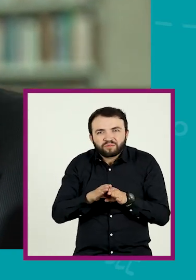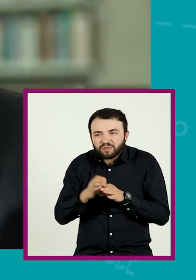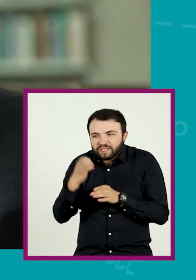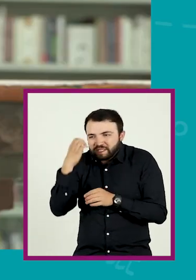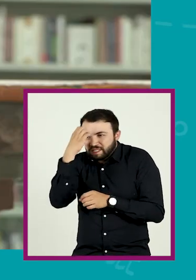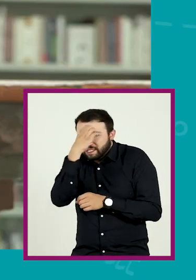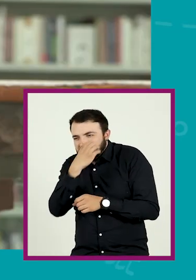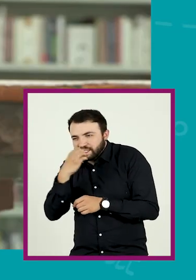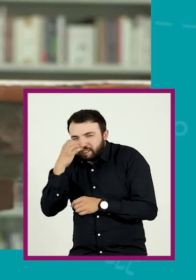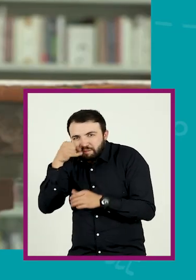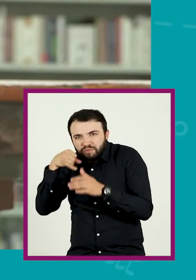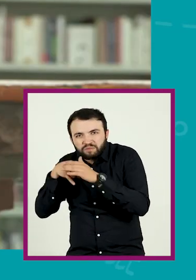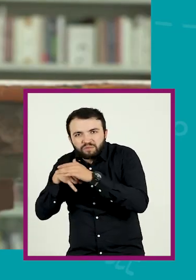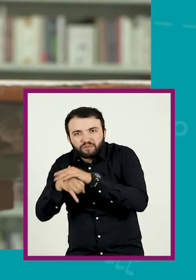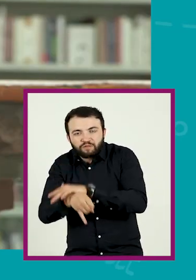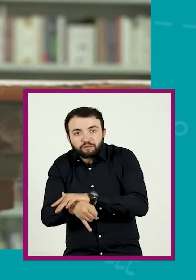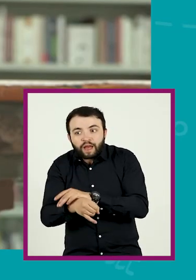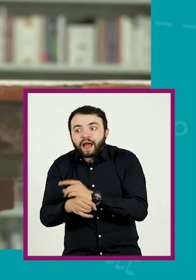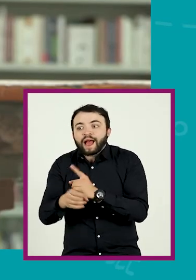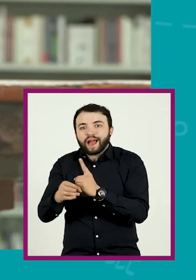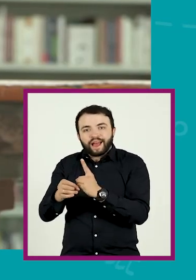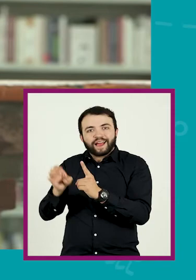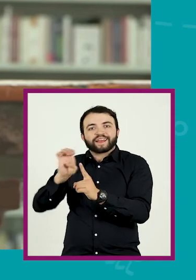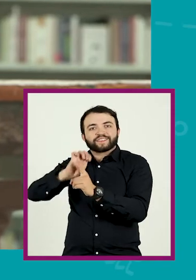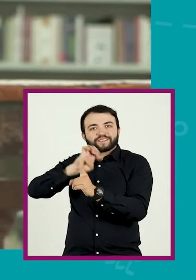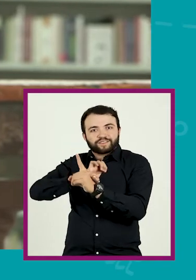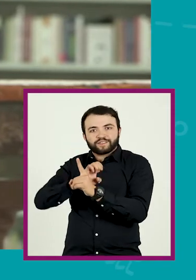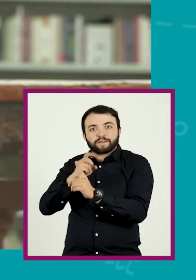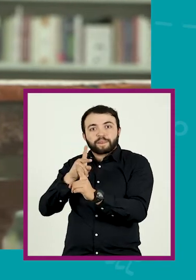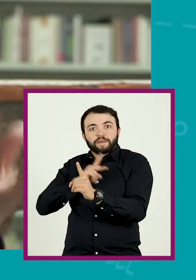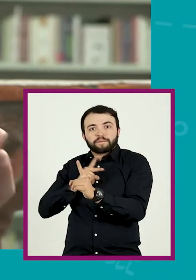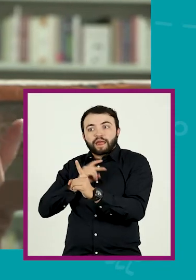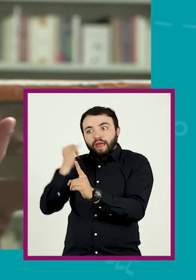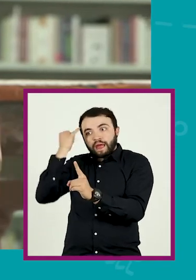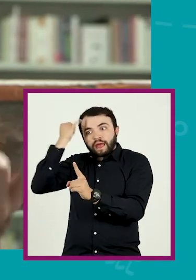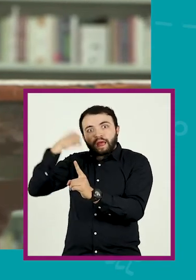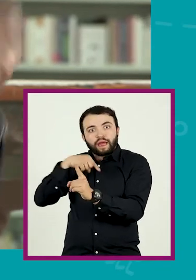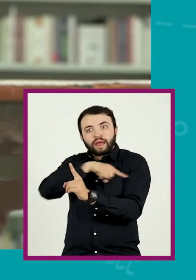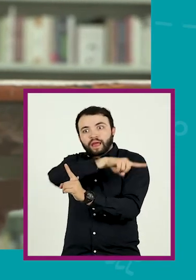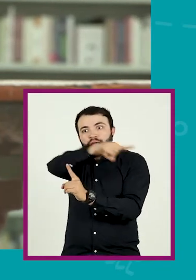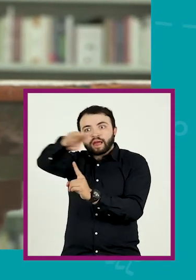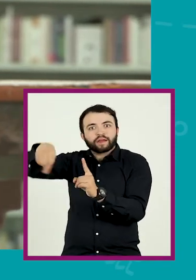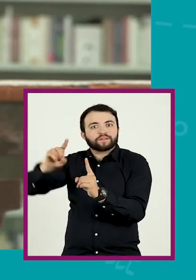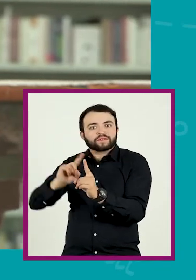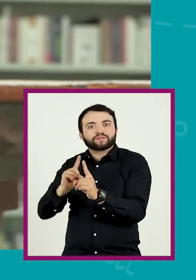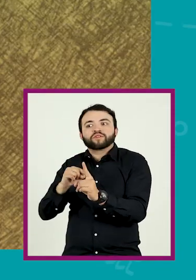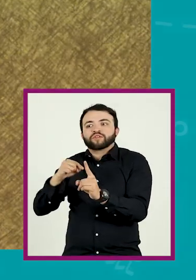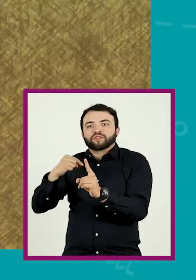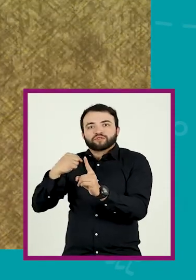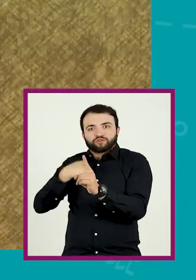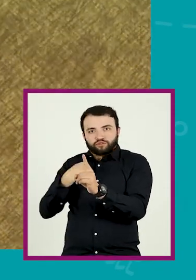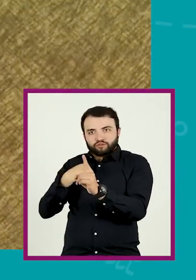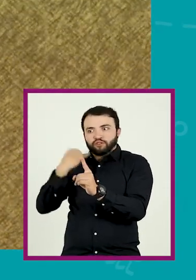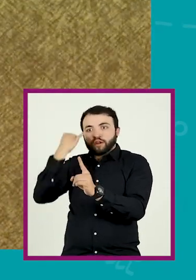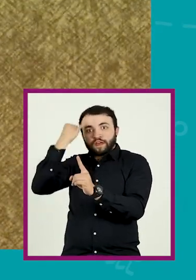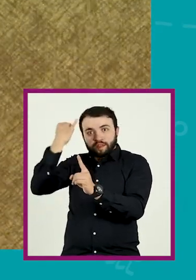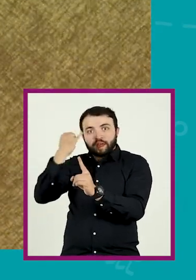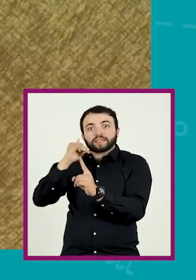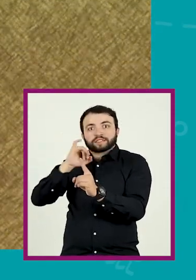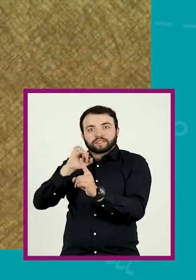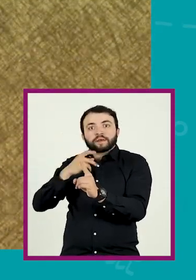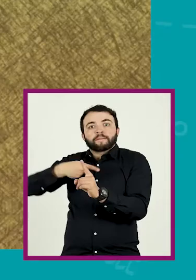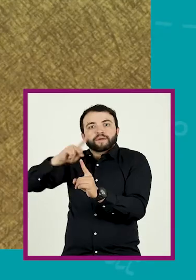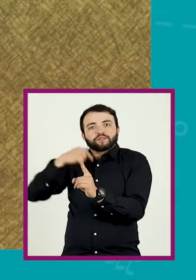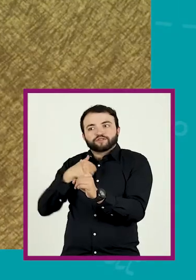para Kant la razón deja de ser lo que era cuando se da cuenta de sus propios límites y de que, puesto que están implícitos en ella